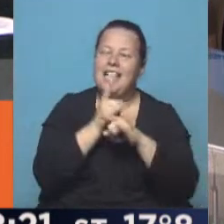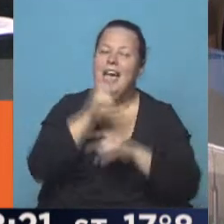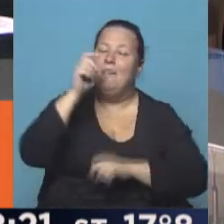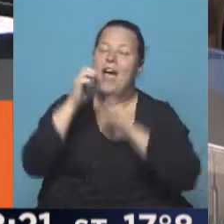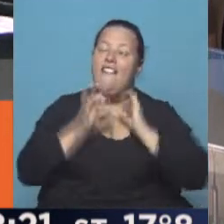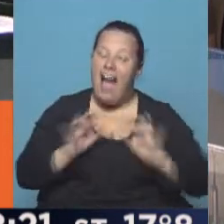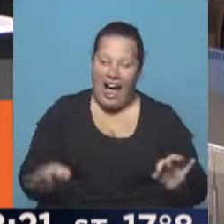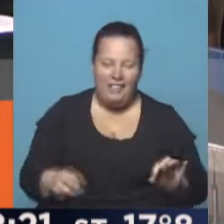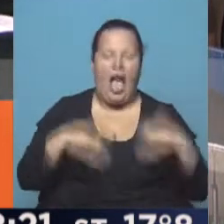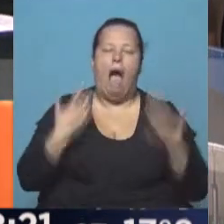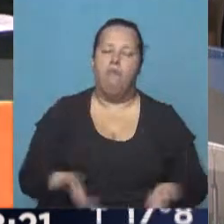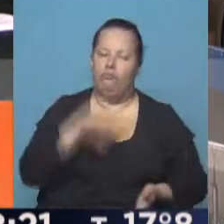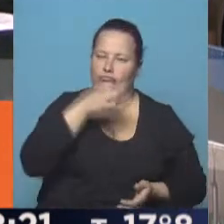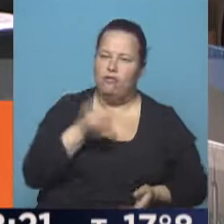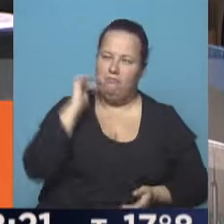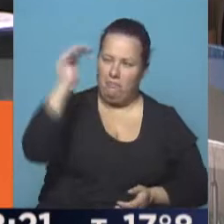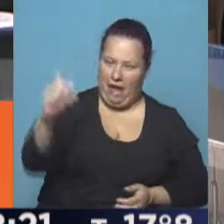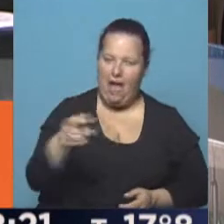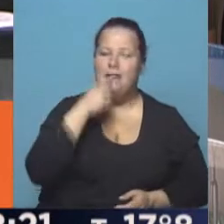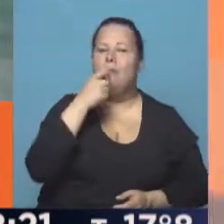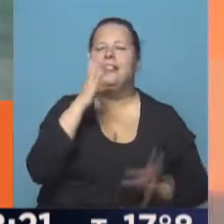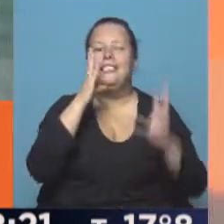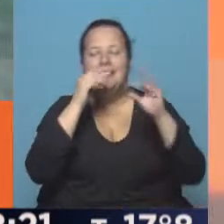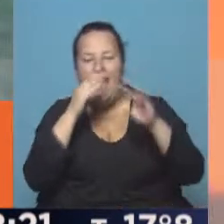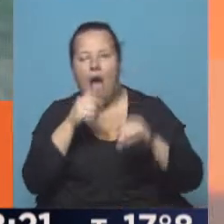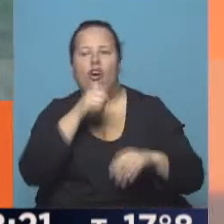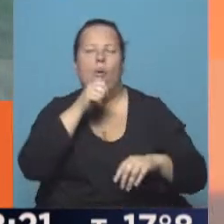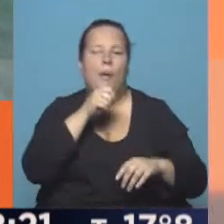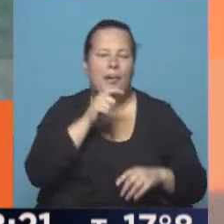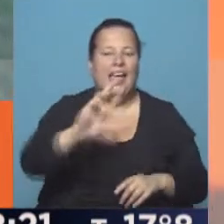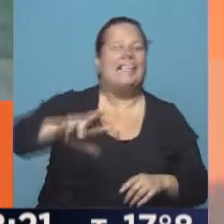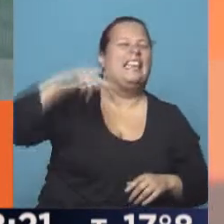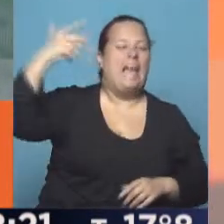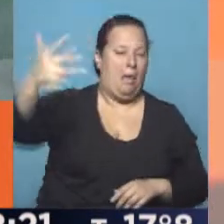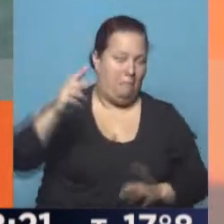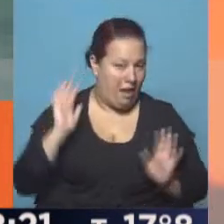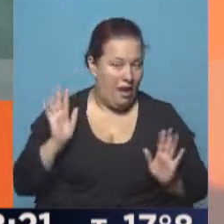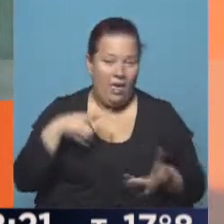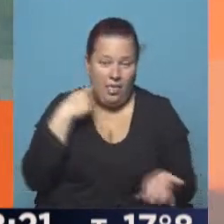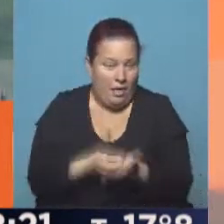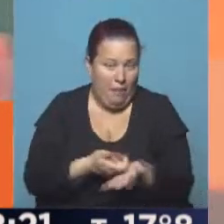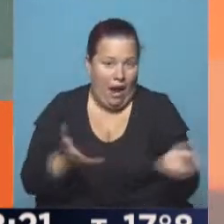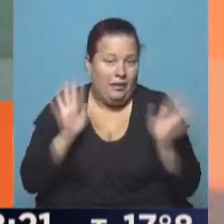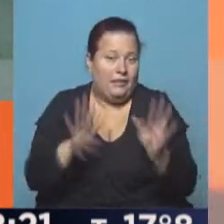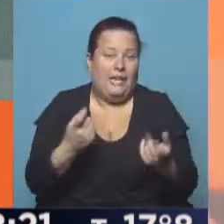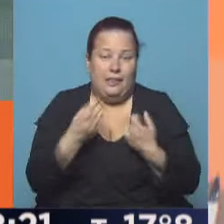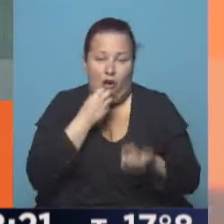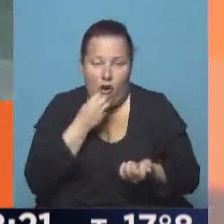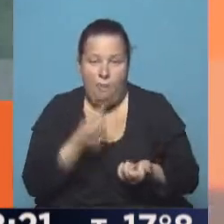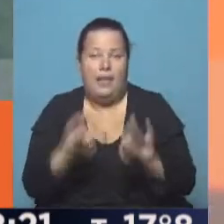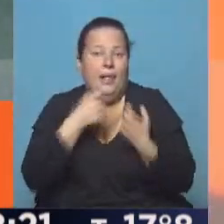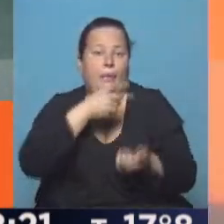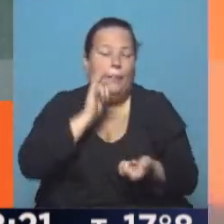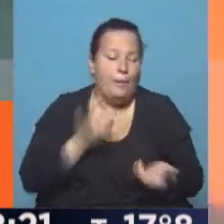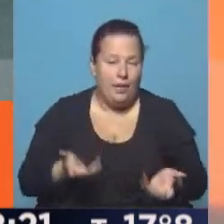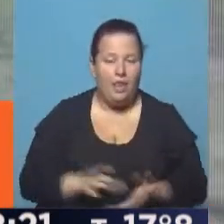las vacaciones de verano que se abusa, bueno, ¿no? Que te cobra un sándwich o una gaseosa el triple. Y sí, lo tenés que pagar porque estás ahí, necesitas comer o necesitas tomar